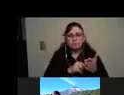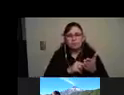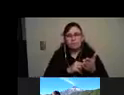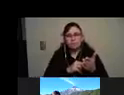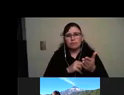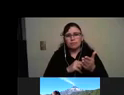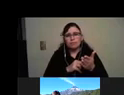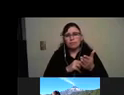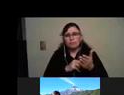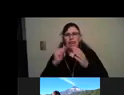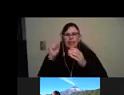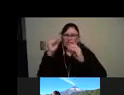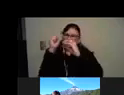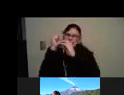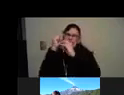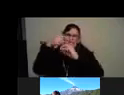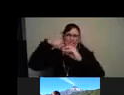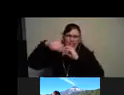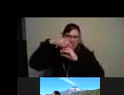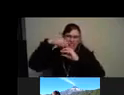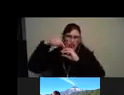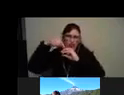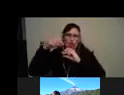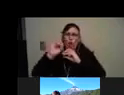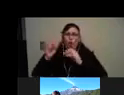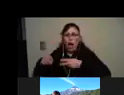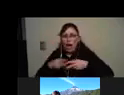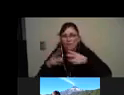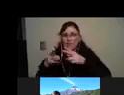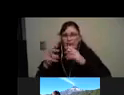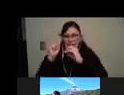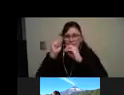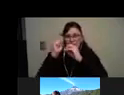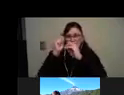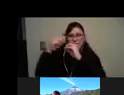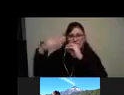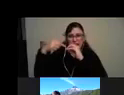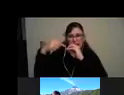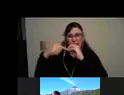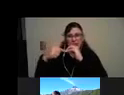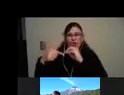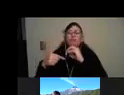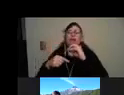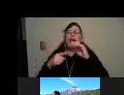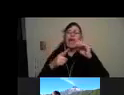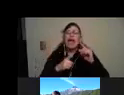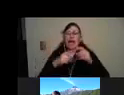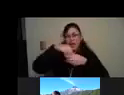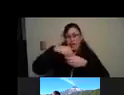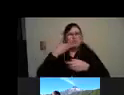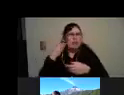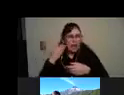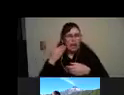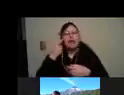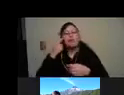del cerebelo o de la vía cerebelo-espinal, ¿cierto? Pero muy asociado a las funciones cerebelosas que